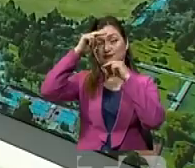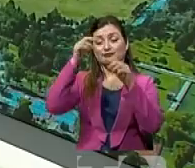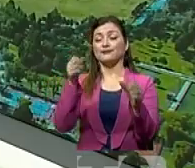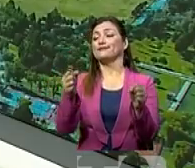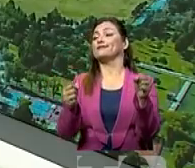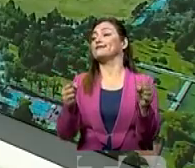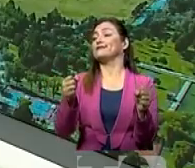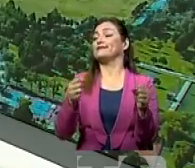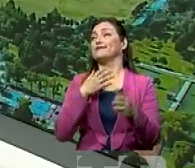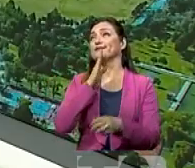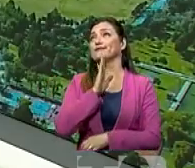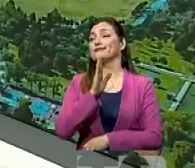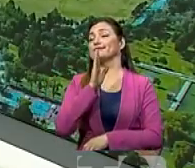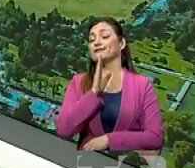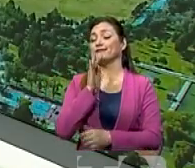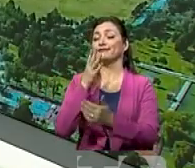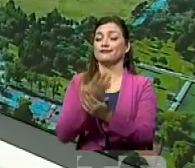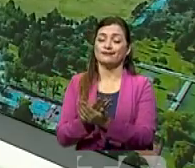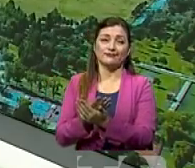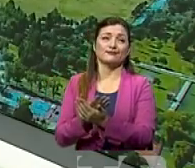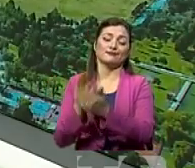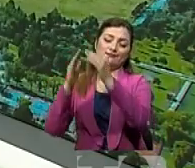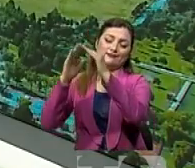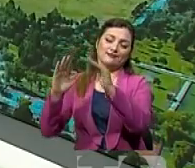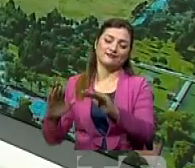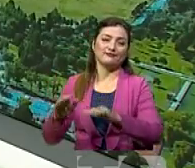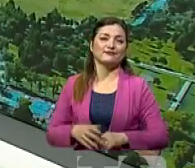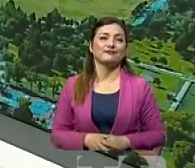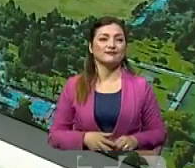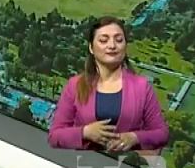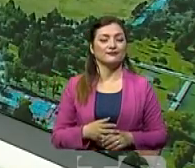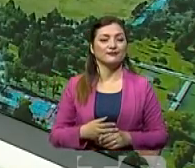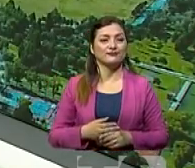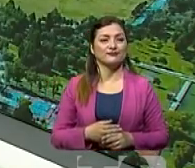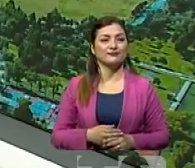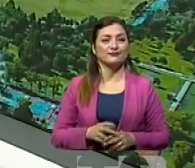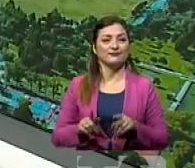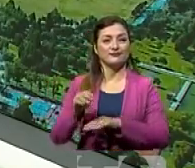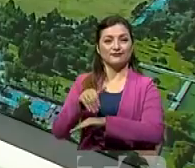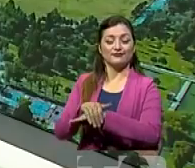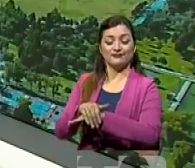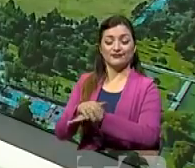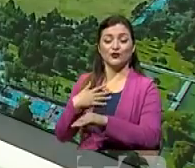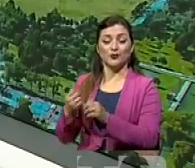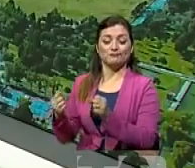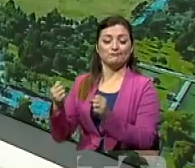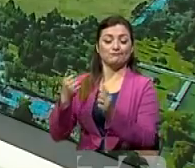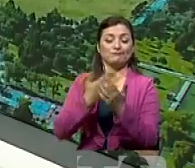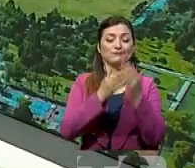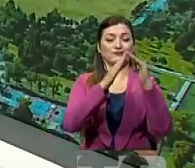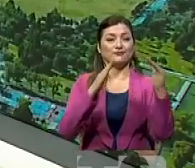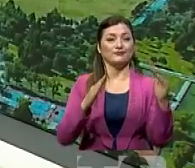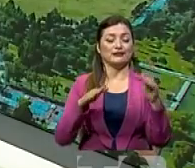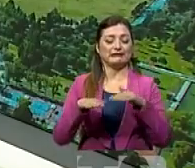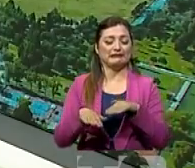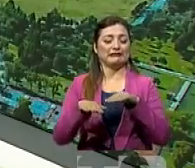me relajé con paciencia, hasta que bueno, ya avanzó. Así nos toca, esa es la alternativa. Yo también en la tarde, cuando regreso a la casa, hay ya mucha